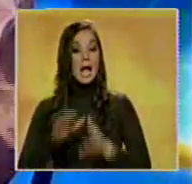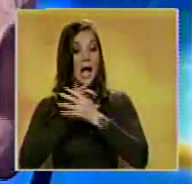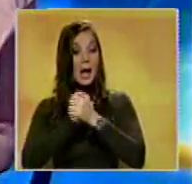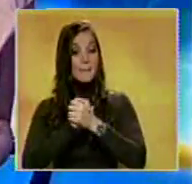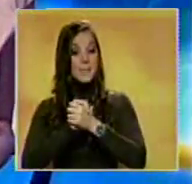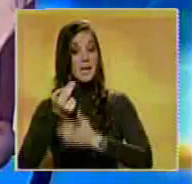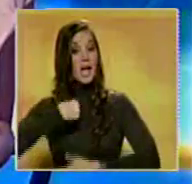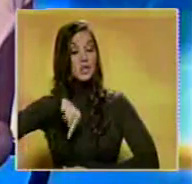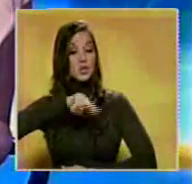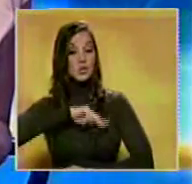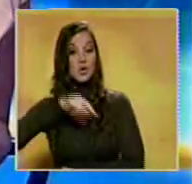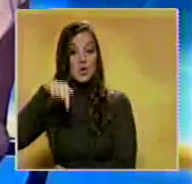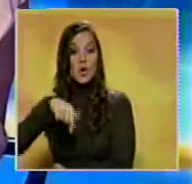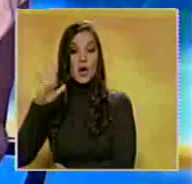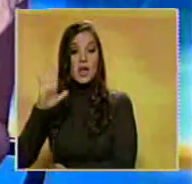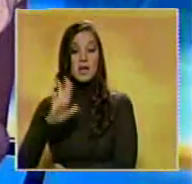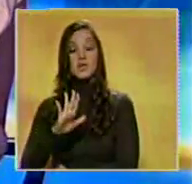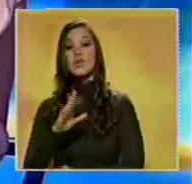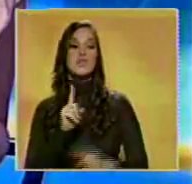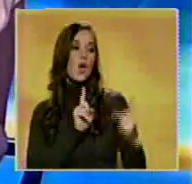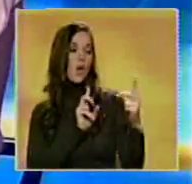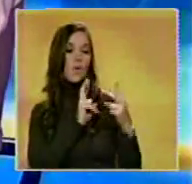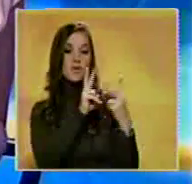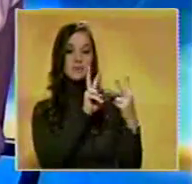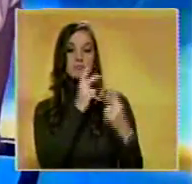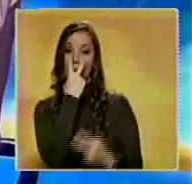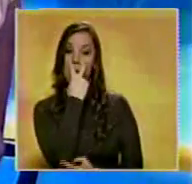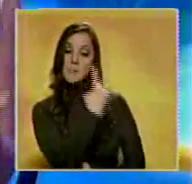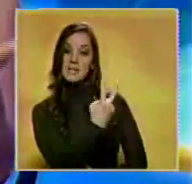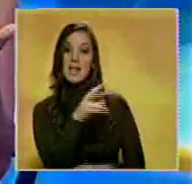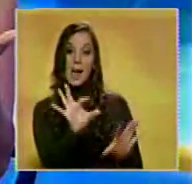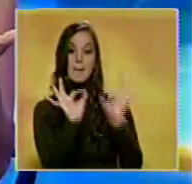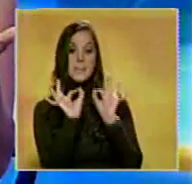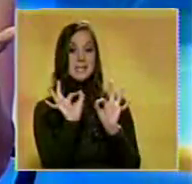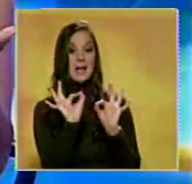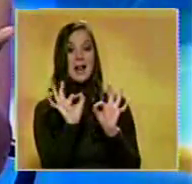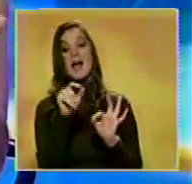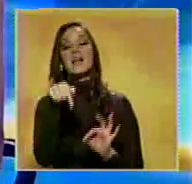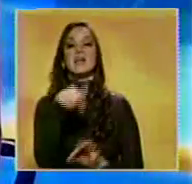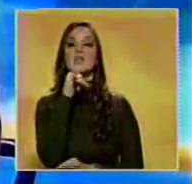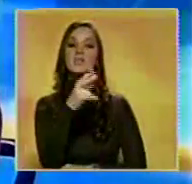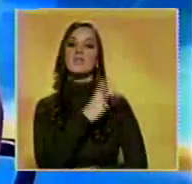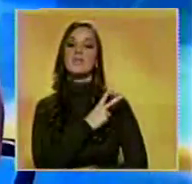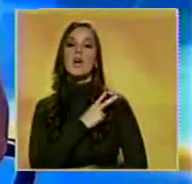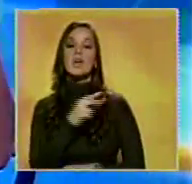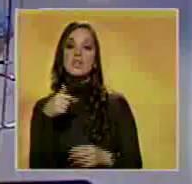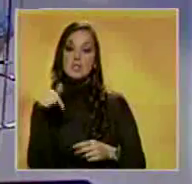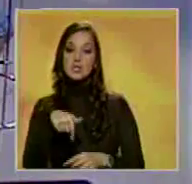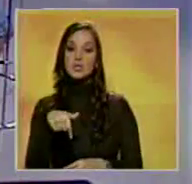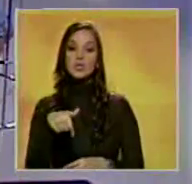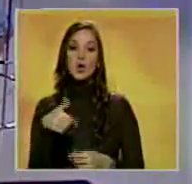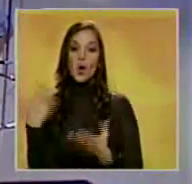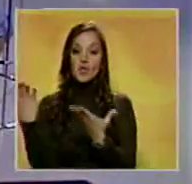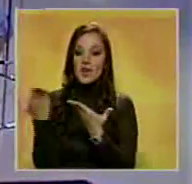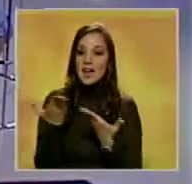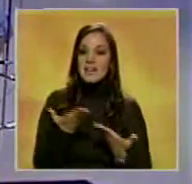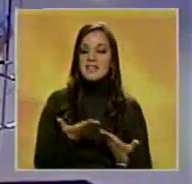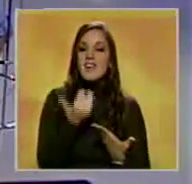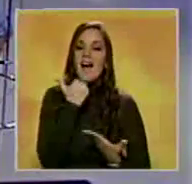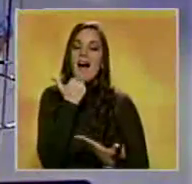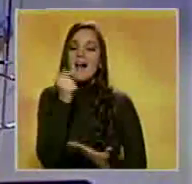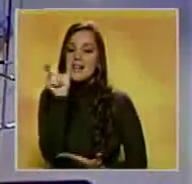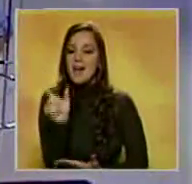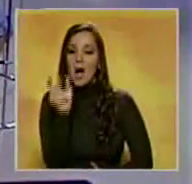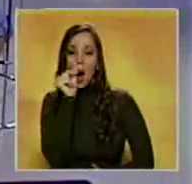Amigos, y nosotros hoy tenemos una visita muy especial aquí en Estrenos y Estrellas a través de su noticiero Venevisión, porque yo voy a recibir a alguien de la casa, a